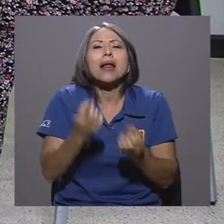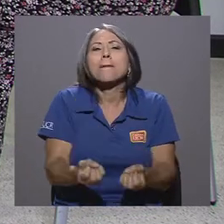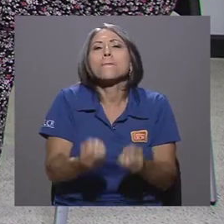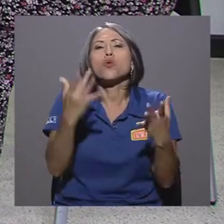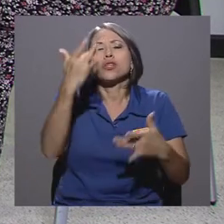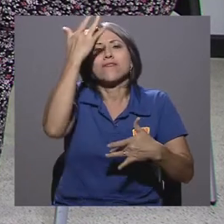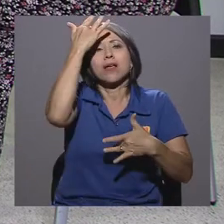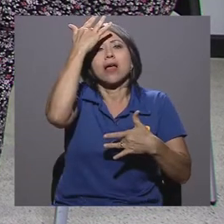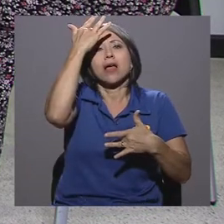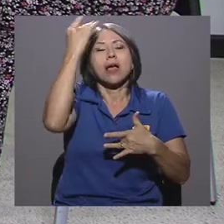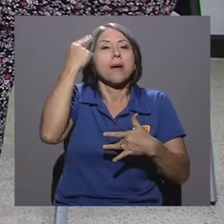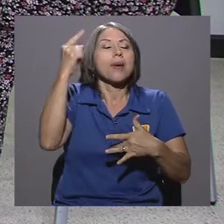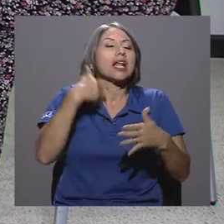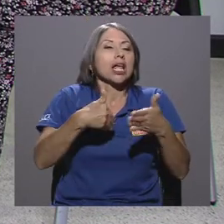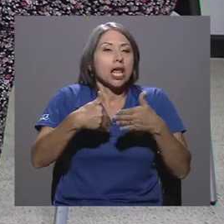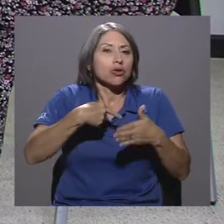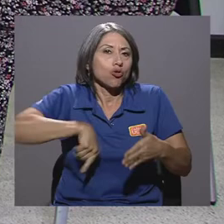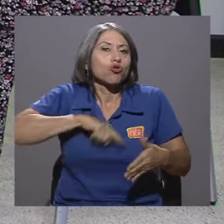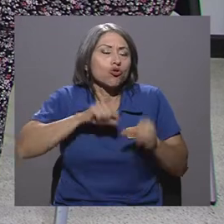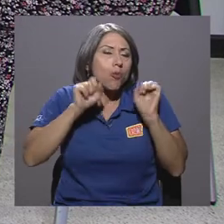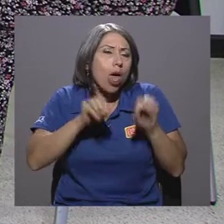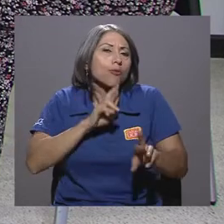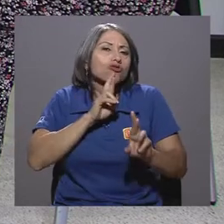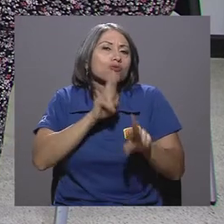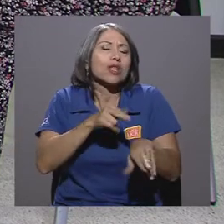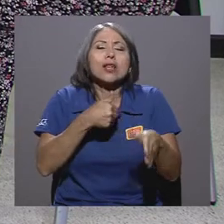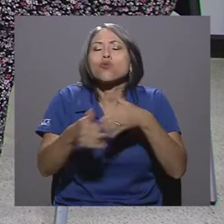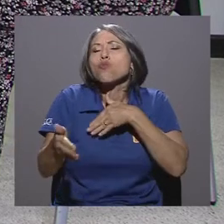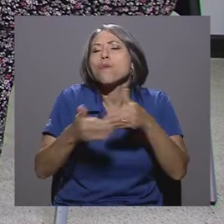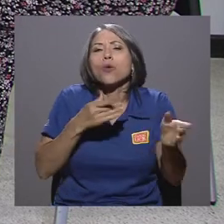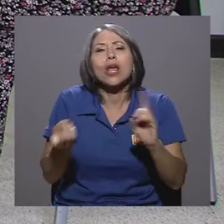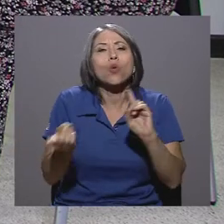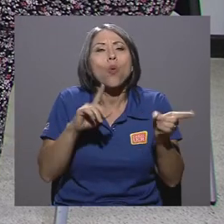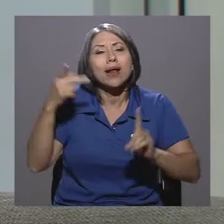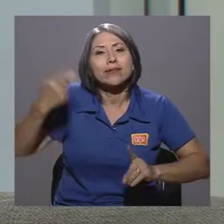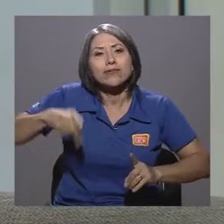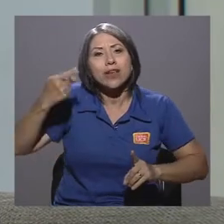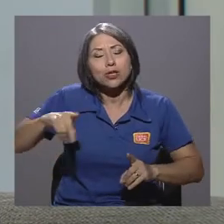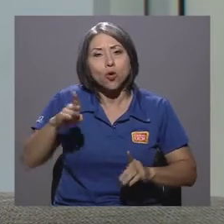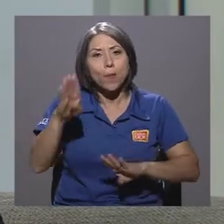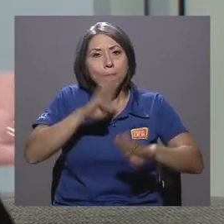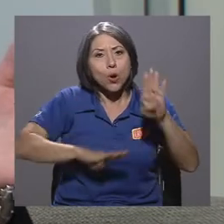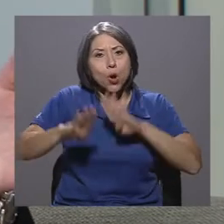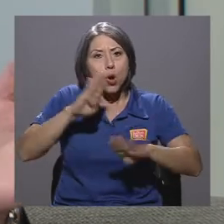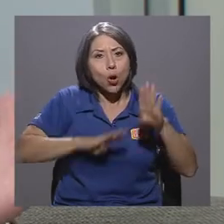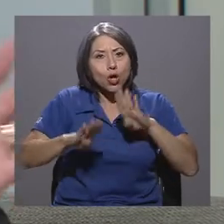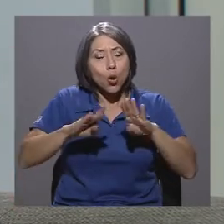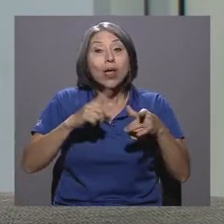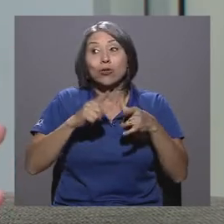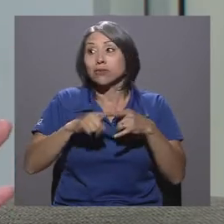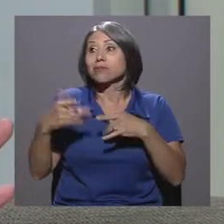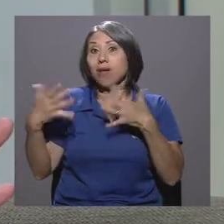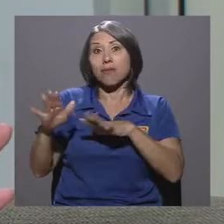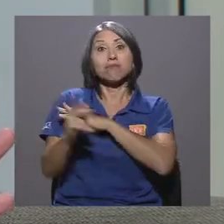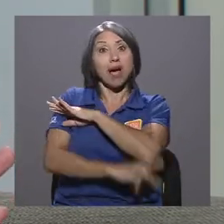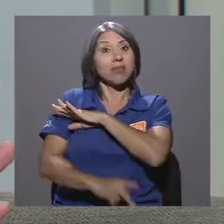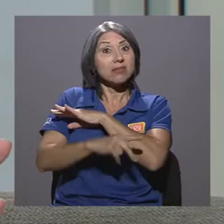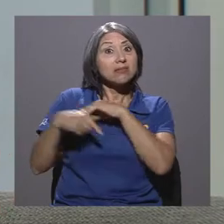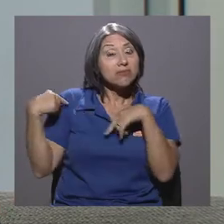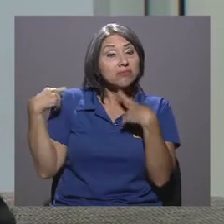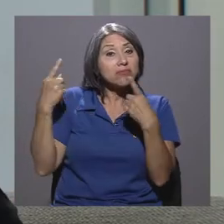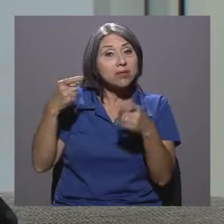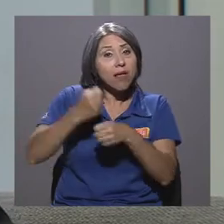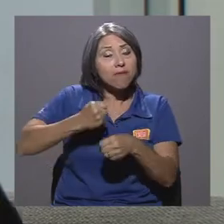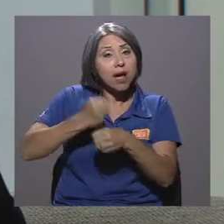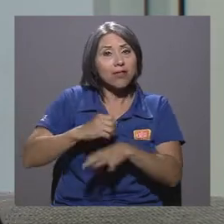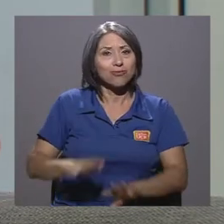forma tal que podamos responder independientemente del tipo de riesgo biológico que estemos tratando, y sobre esa línea el país ha venido trabajando.